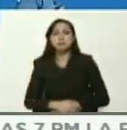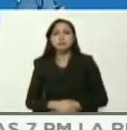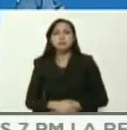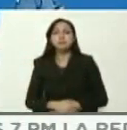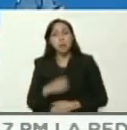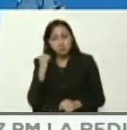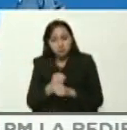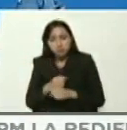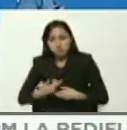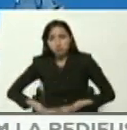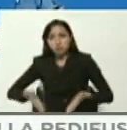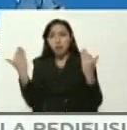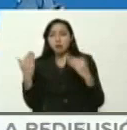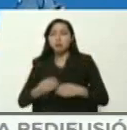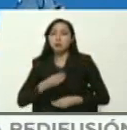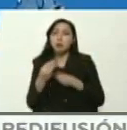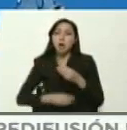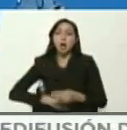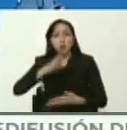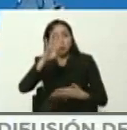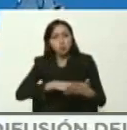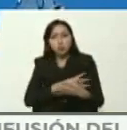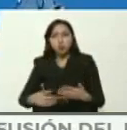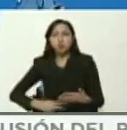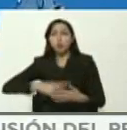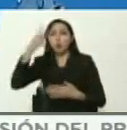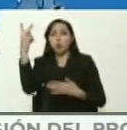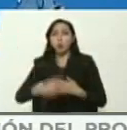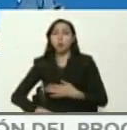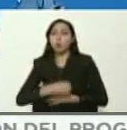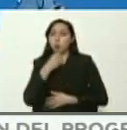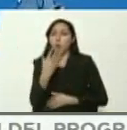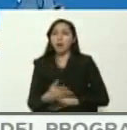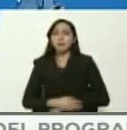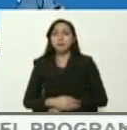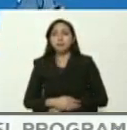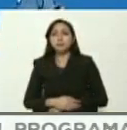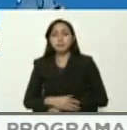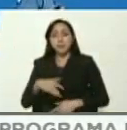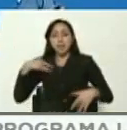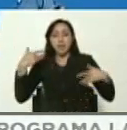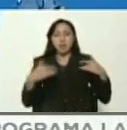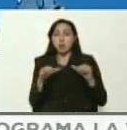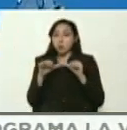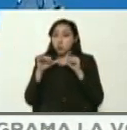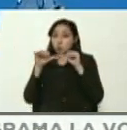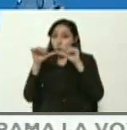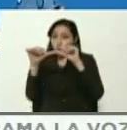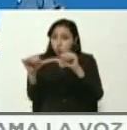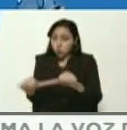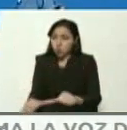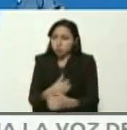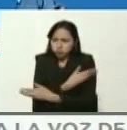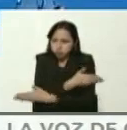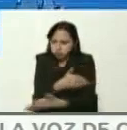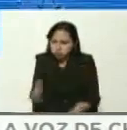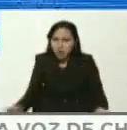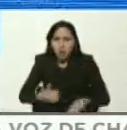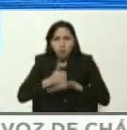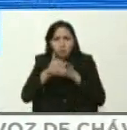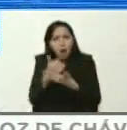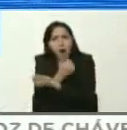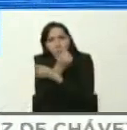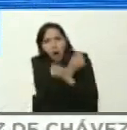Pónganse a trabajar. Hagan un buen diseño, Alfred Nazaret, para que estas jornadas sean jornadas de solidaridad, de